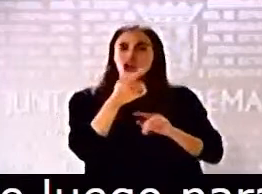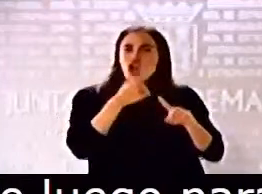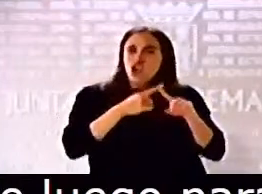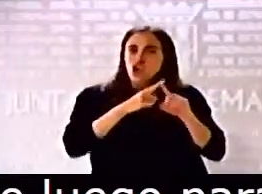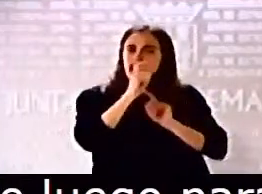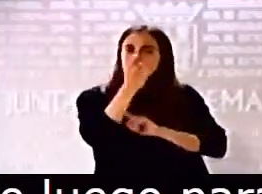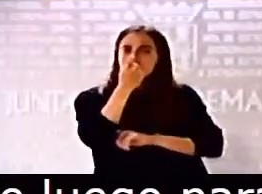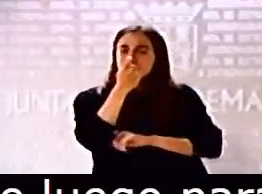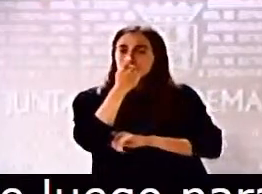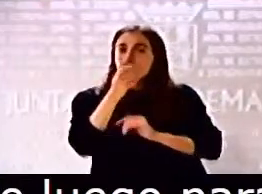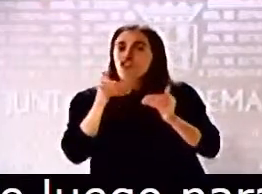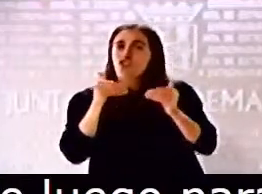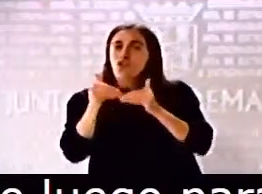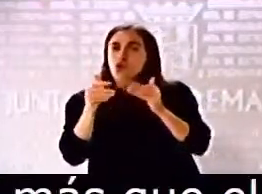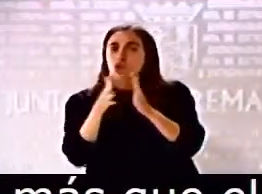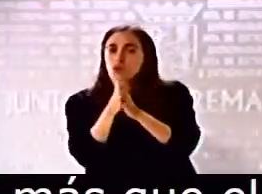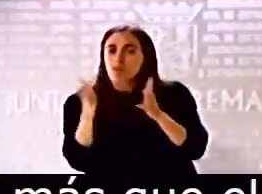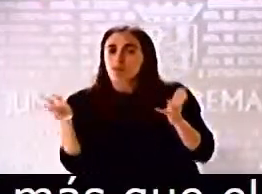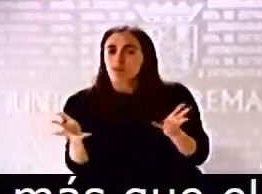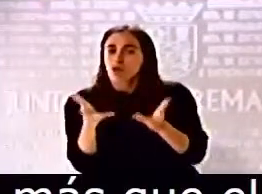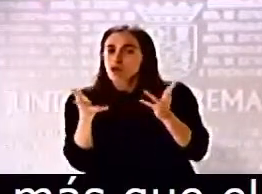seguir conquistando